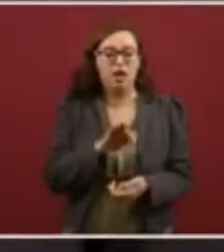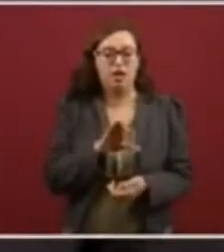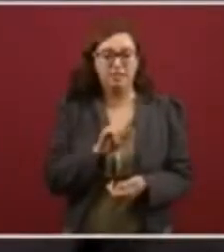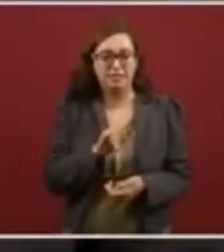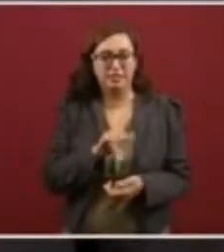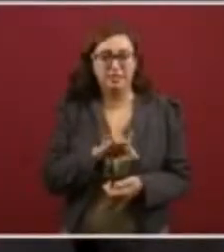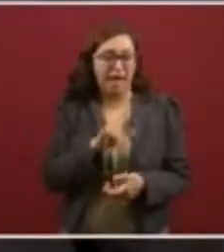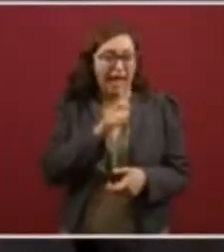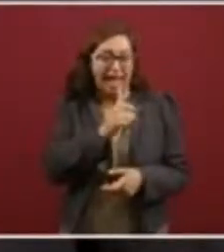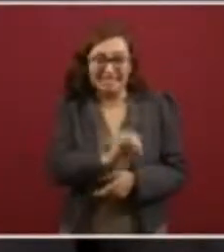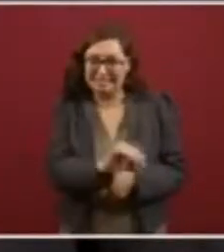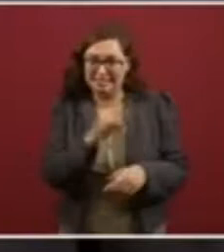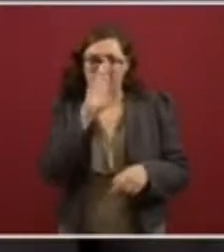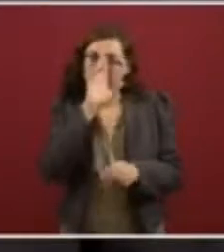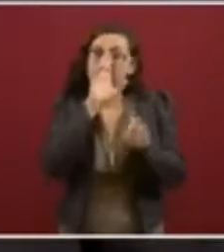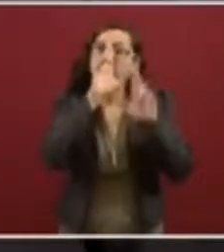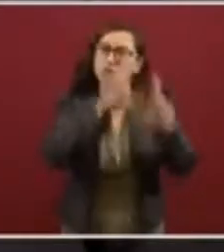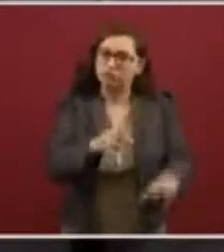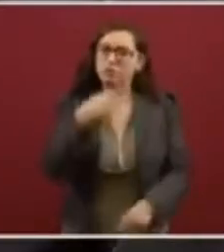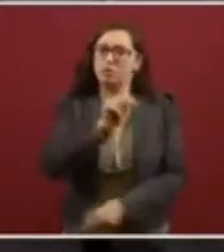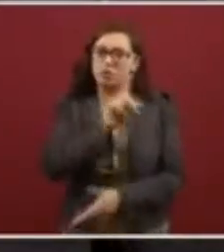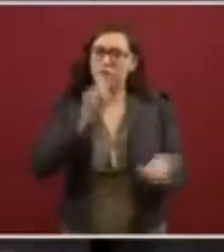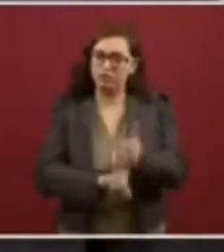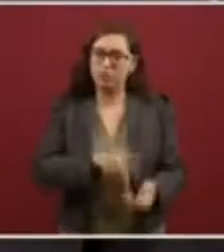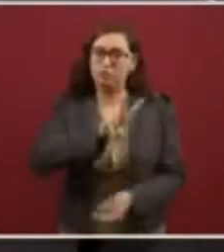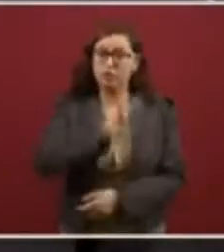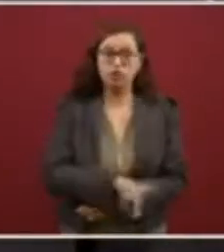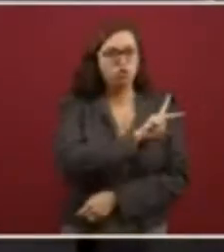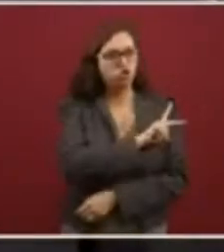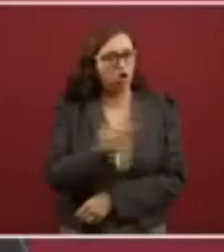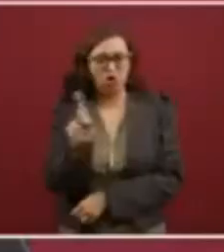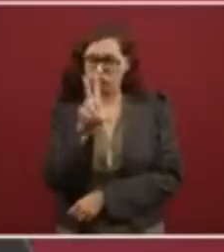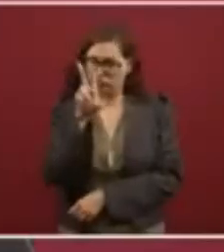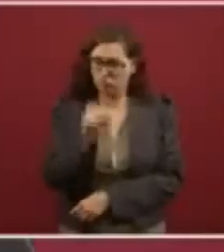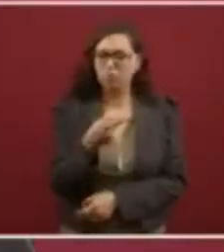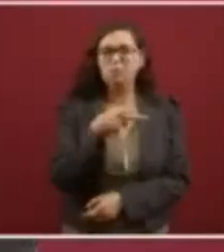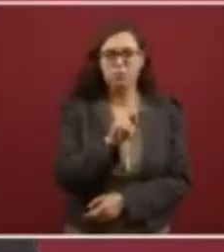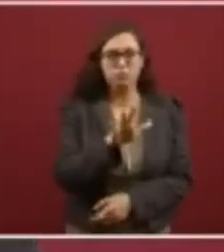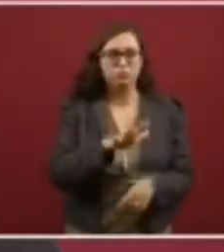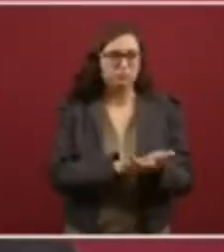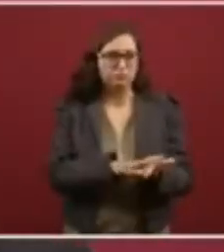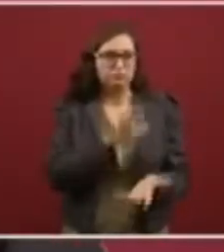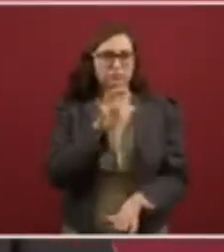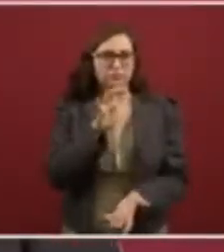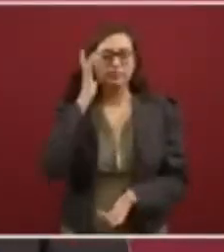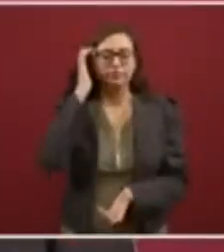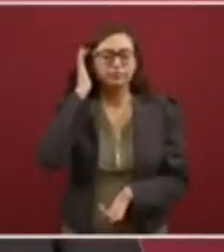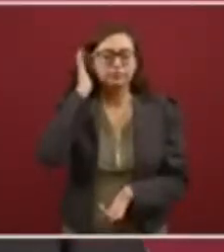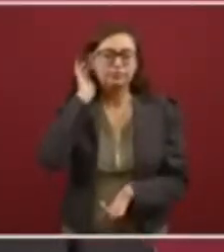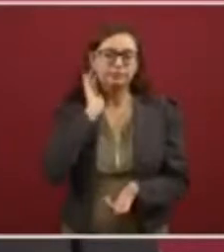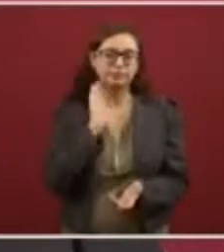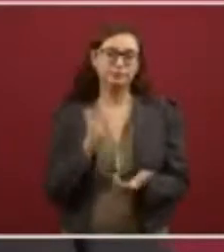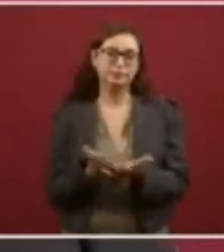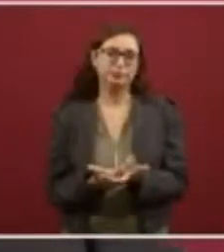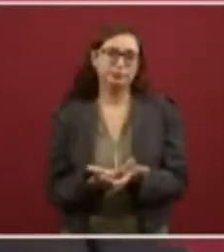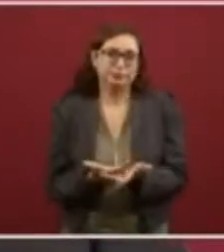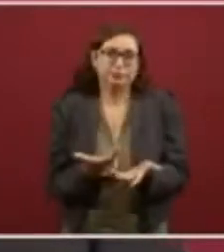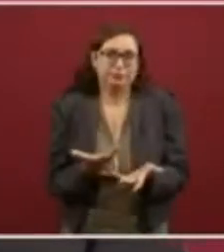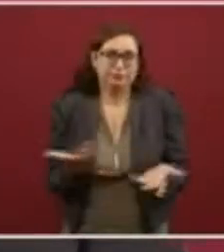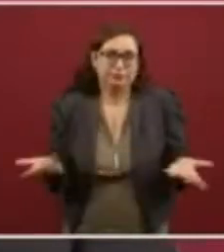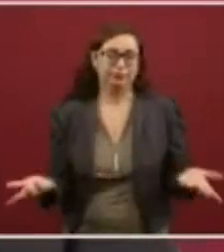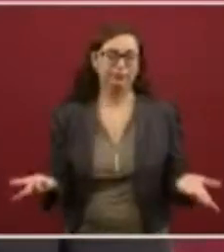todo respeto, y no generalizo, pues entonces que